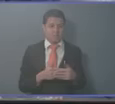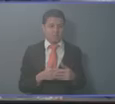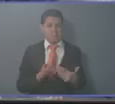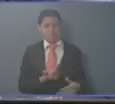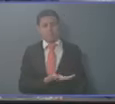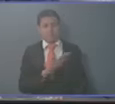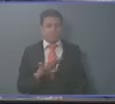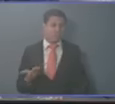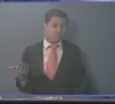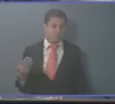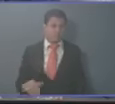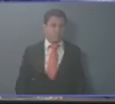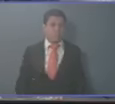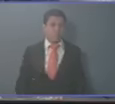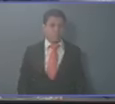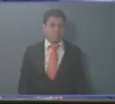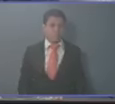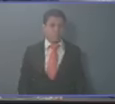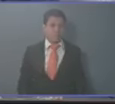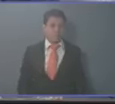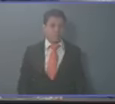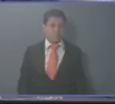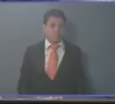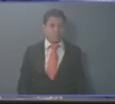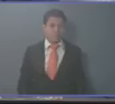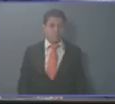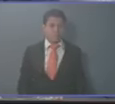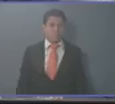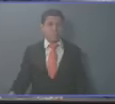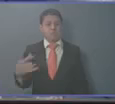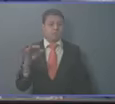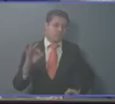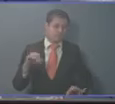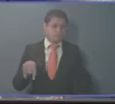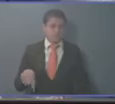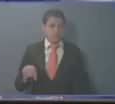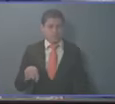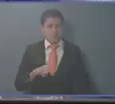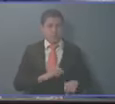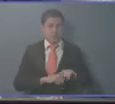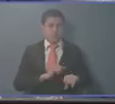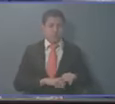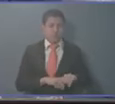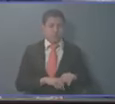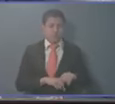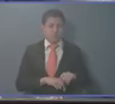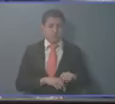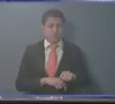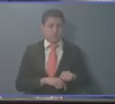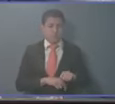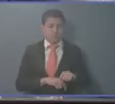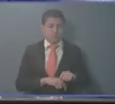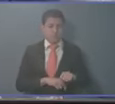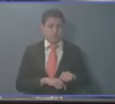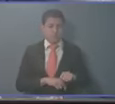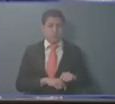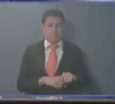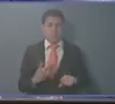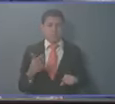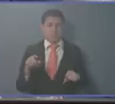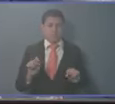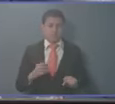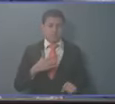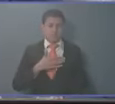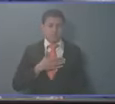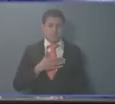cosas que urgen en este momento en nuestro país. Hoy hemos tenido la mala